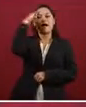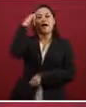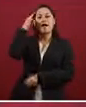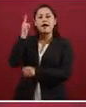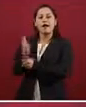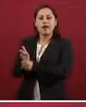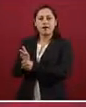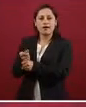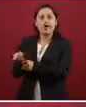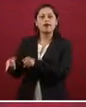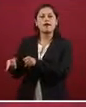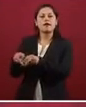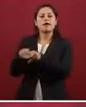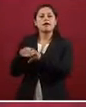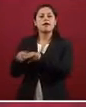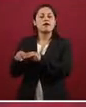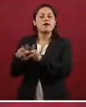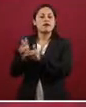eran